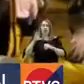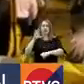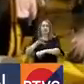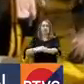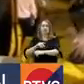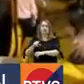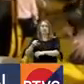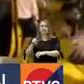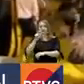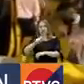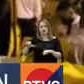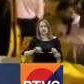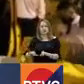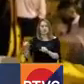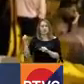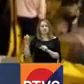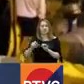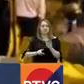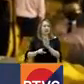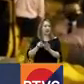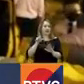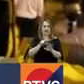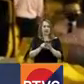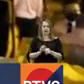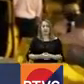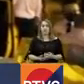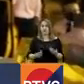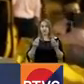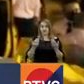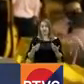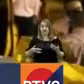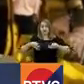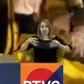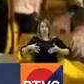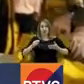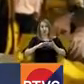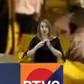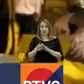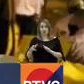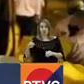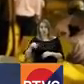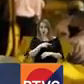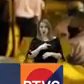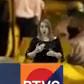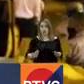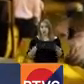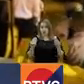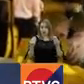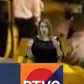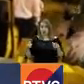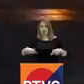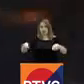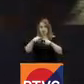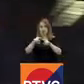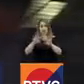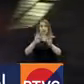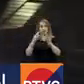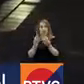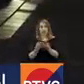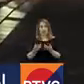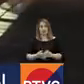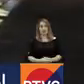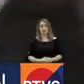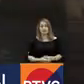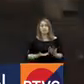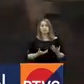generar una acciones de seguridad al interior de nuestra comunidad en beneficio de ellos de sus familias gracias al